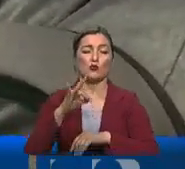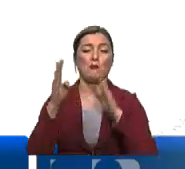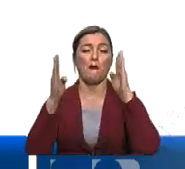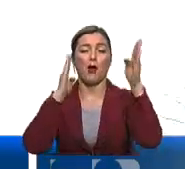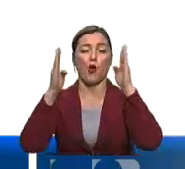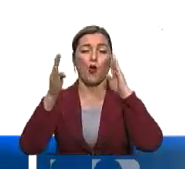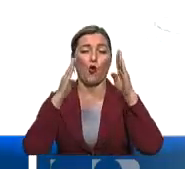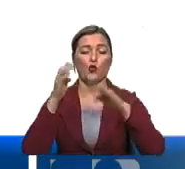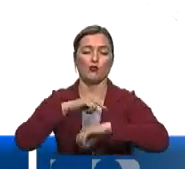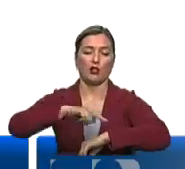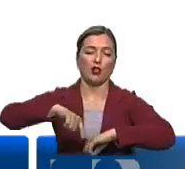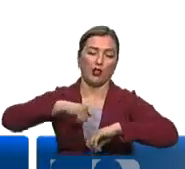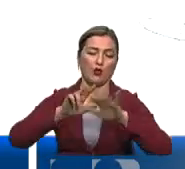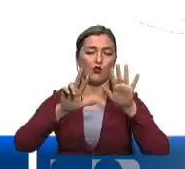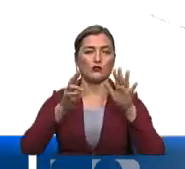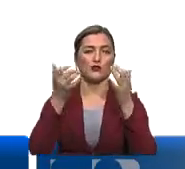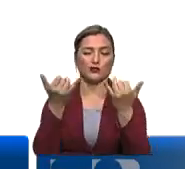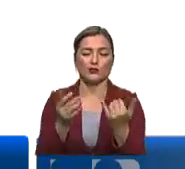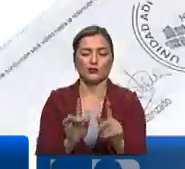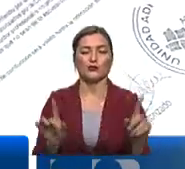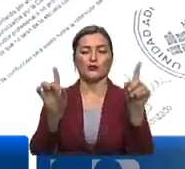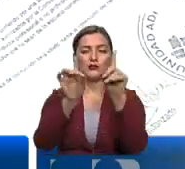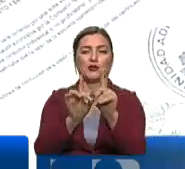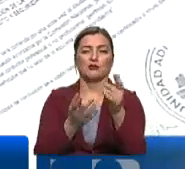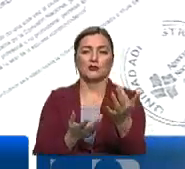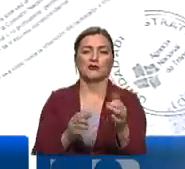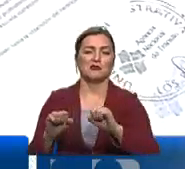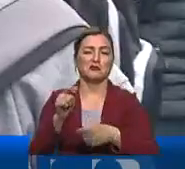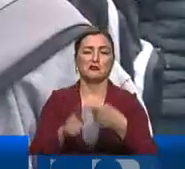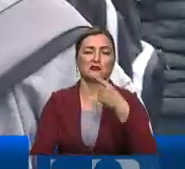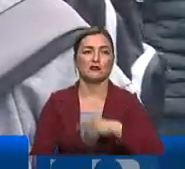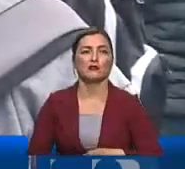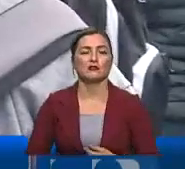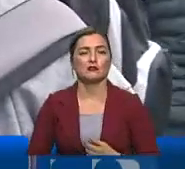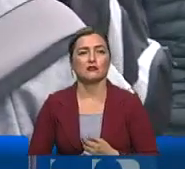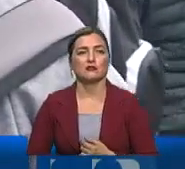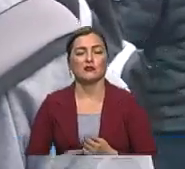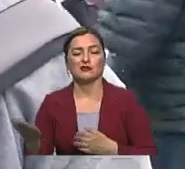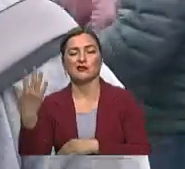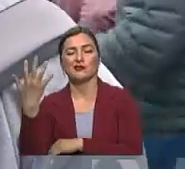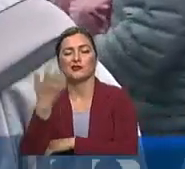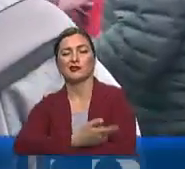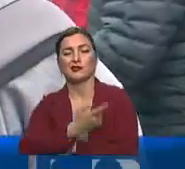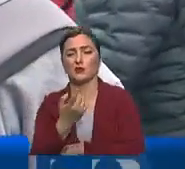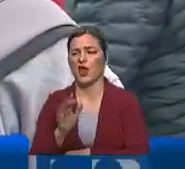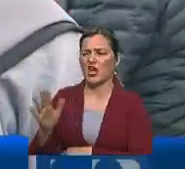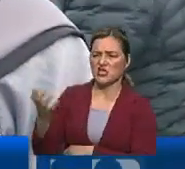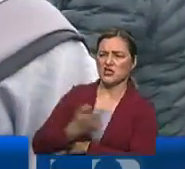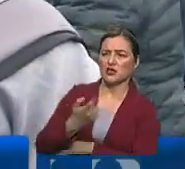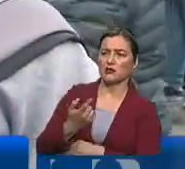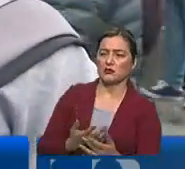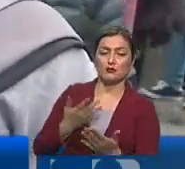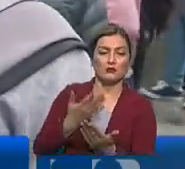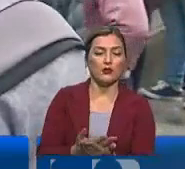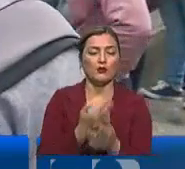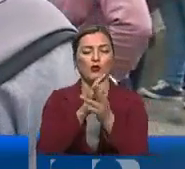Babahoyo, provincia de Los Ríos, por una actualización de datos que aún no ha podido realizar. Ya hace 15 días, dijo que en 15 días estaba, y